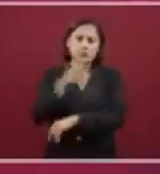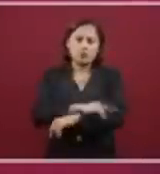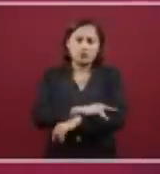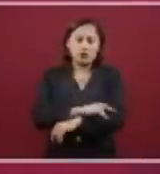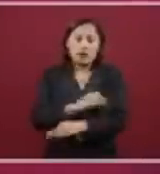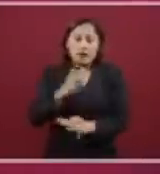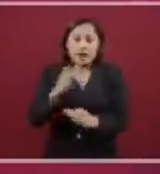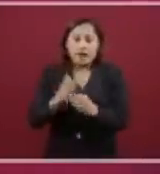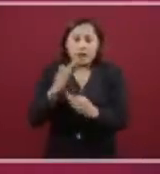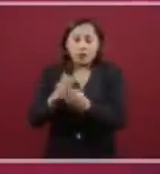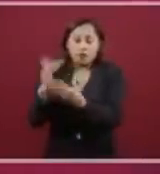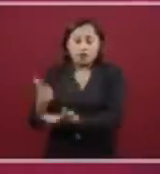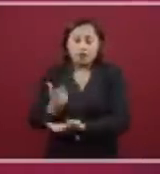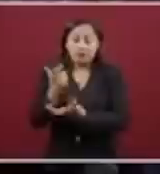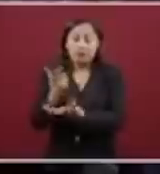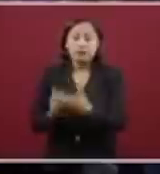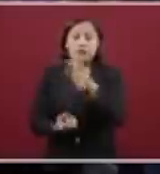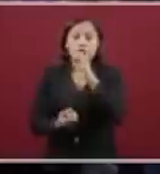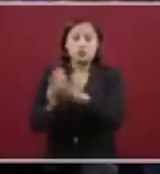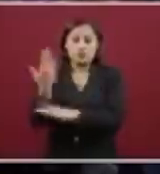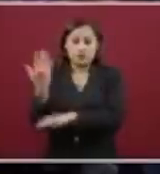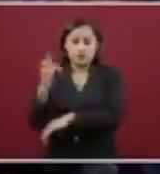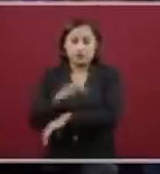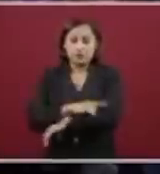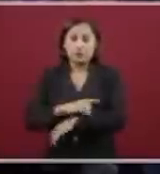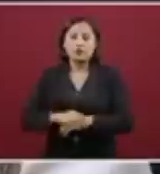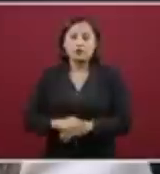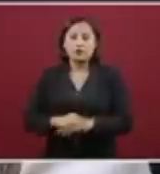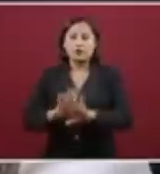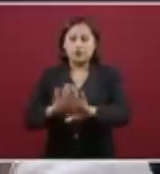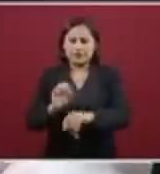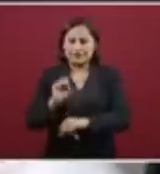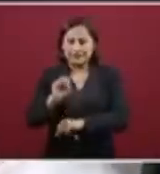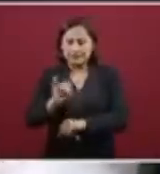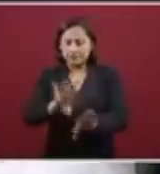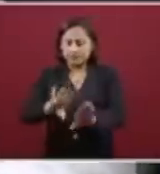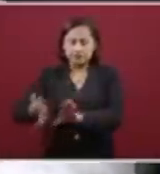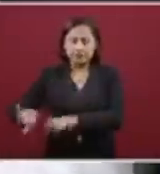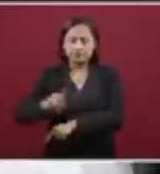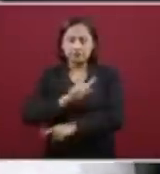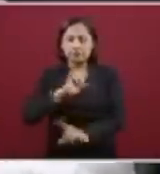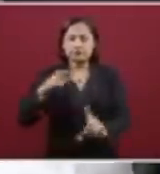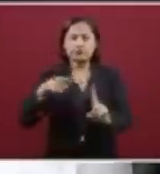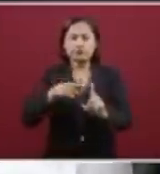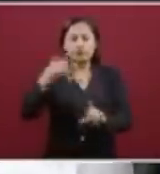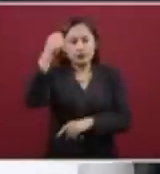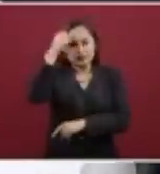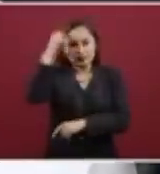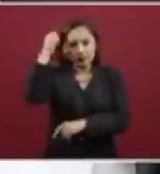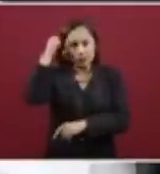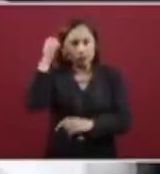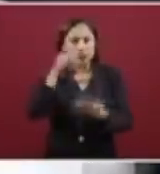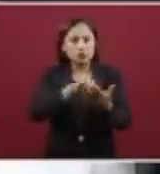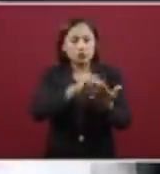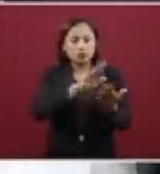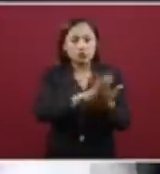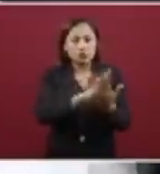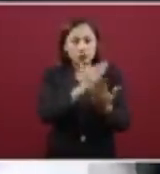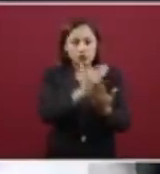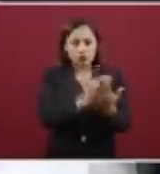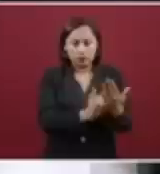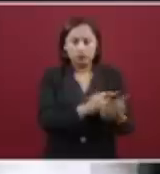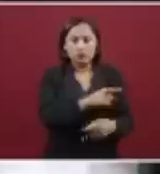tiene el aero x es correcto preguntaba yo sobre la obra en texcoco si los costos quedaban de la obra en texcoco era una